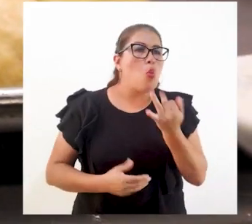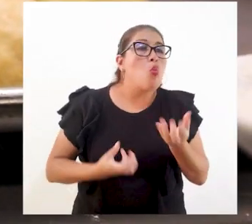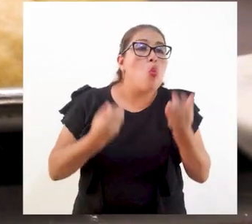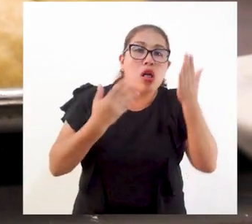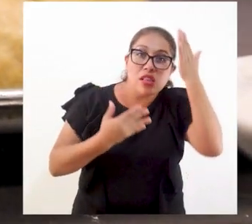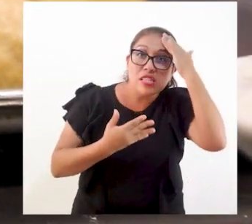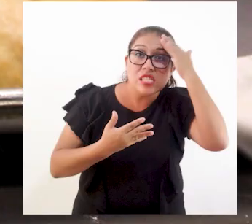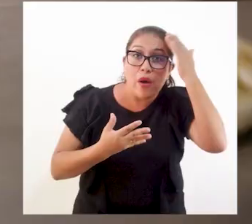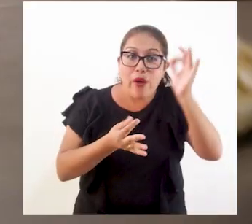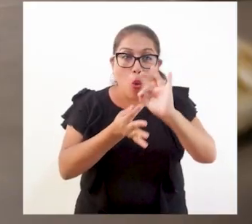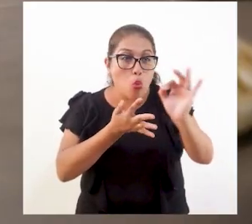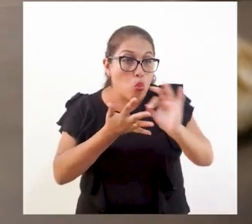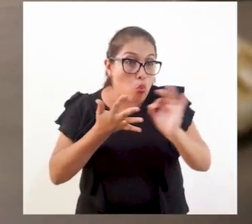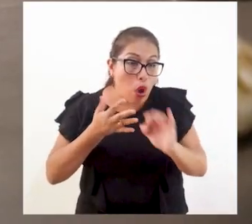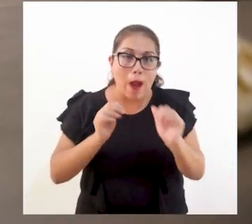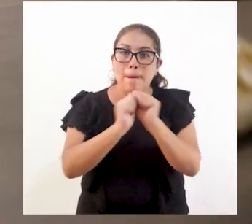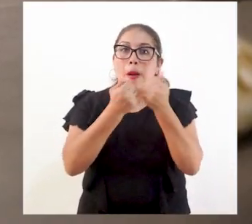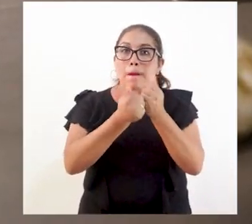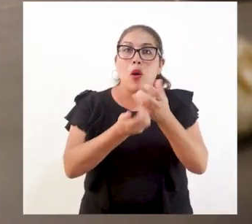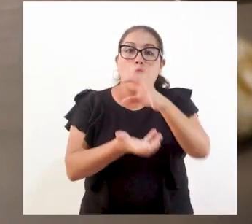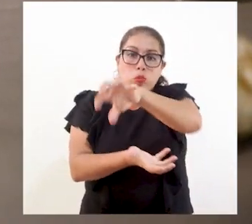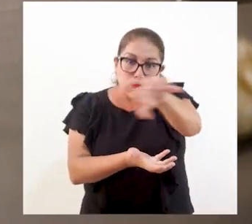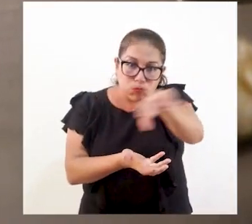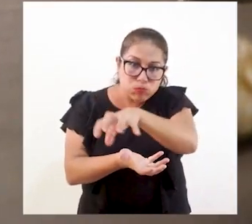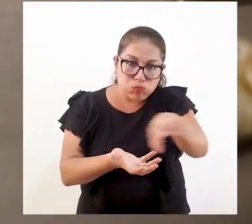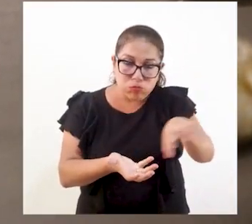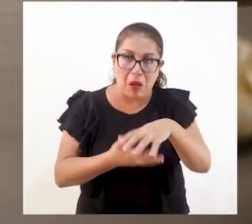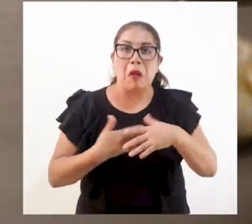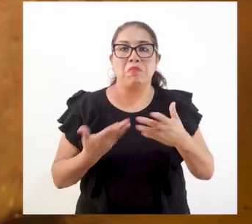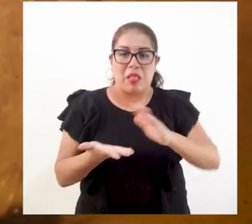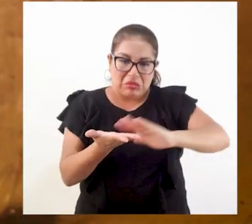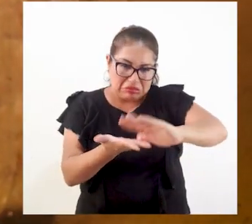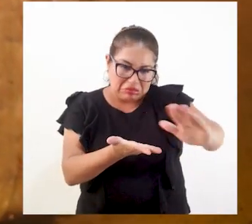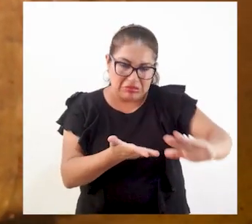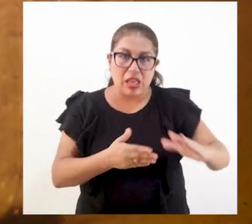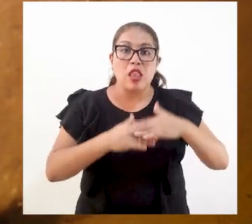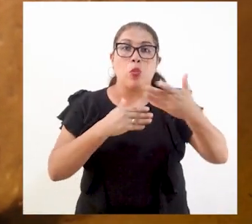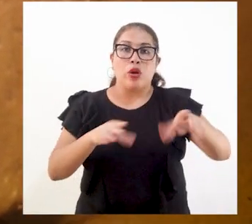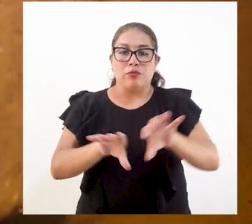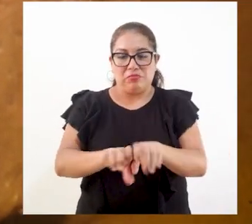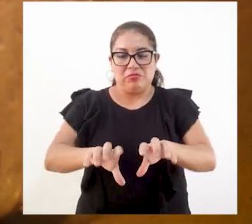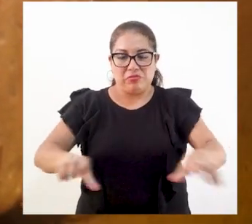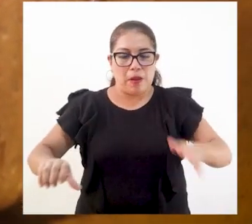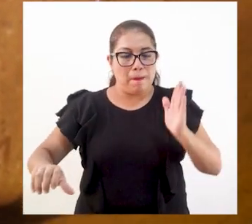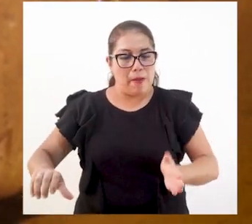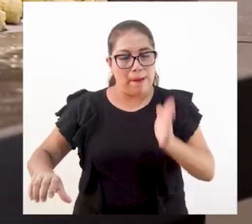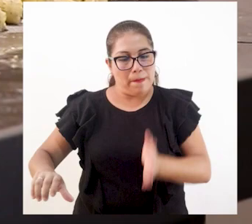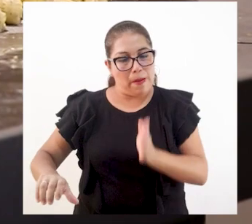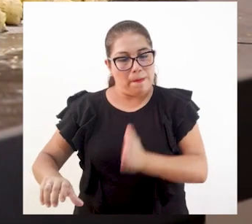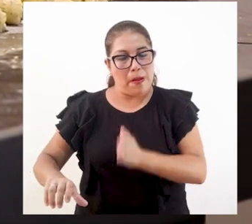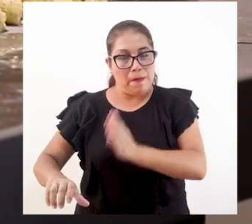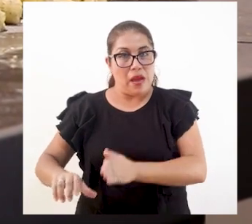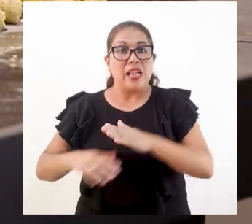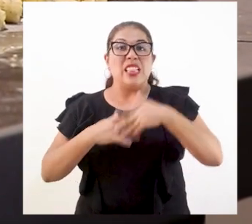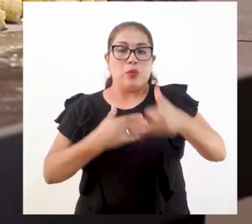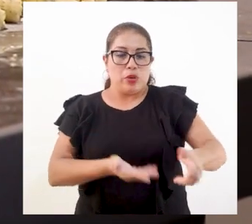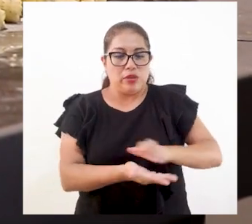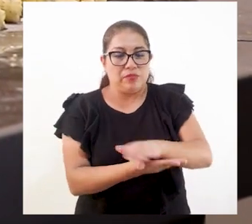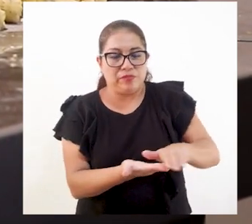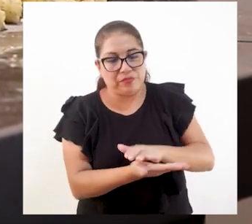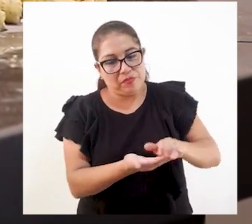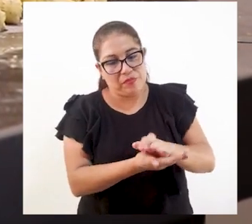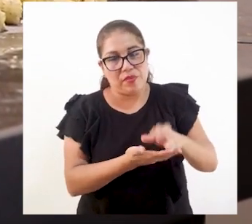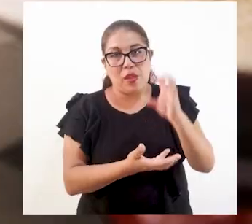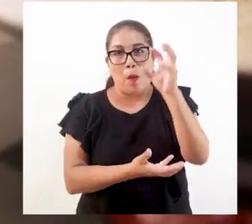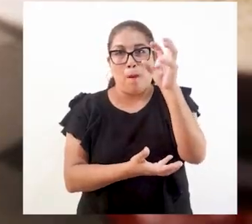latas se necesitan para los panes. Después ayuda a cortar. De ahí bolea la